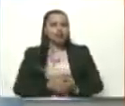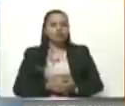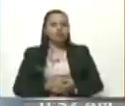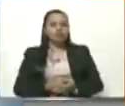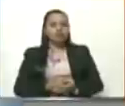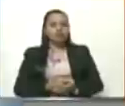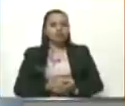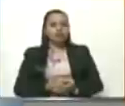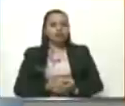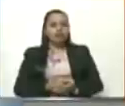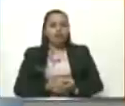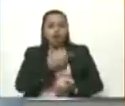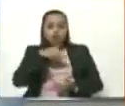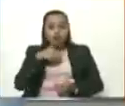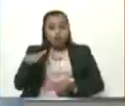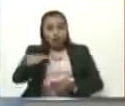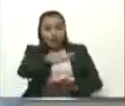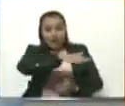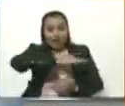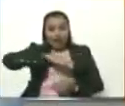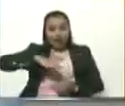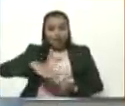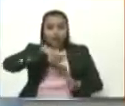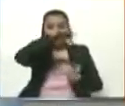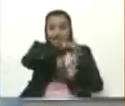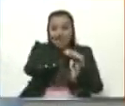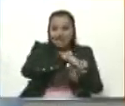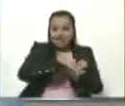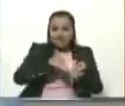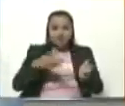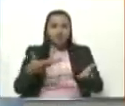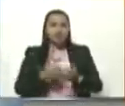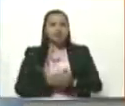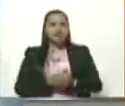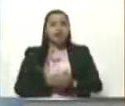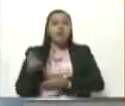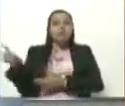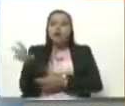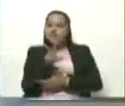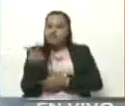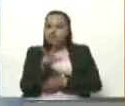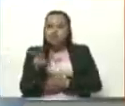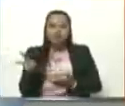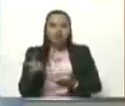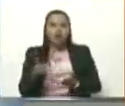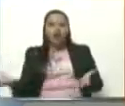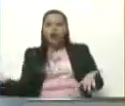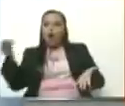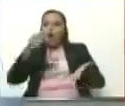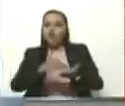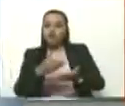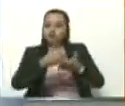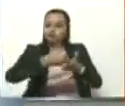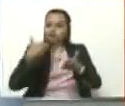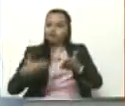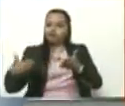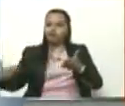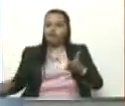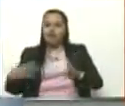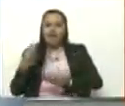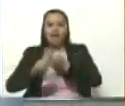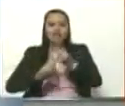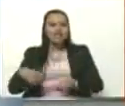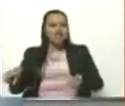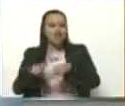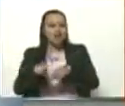nuestros campos de nuestro sembradíos para que venezuela vuelva a retroceder y ser como lo